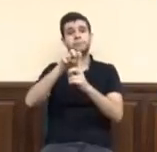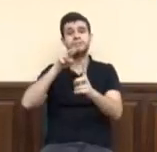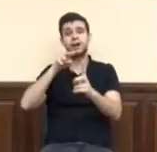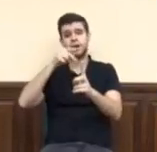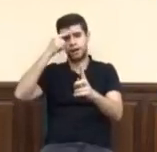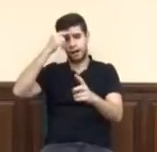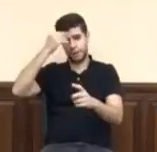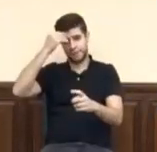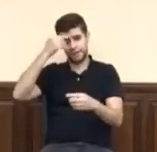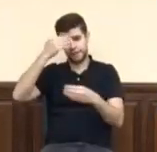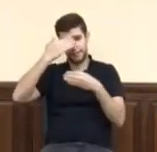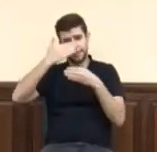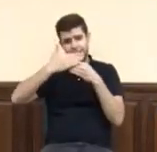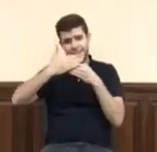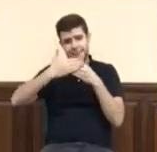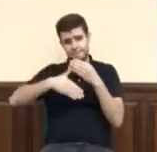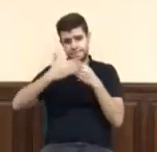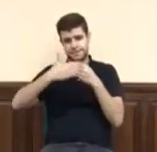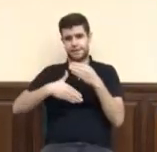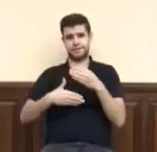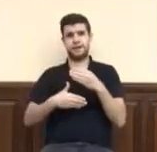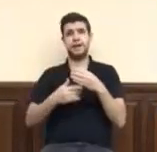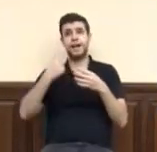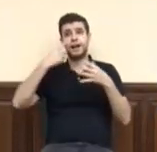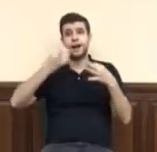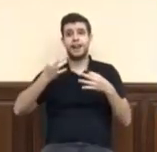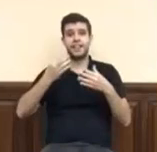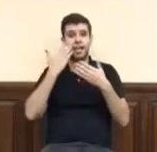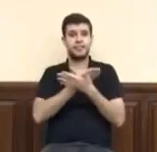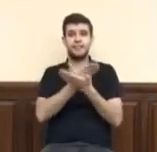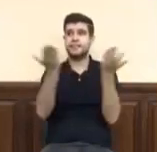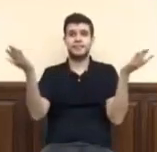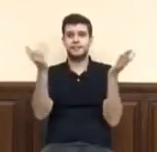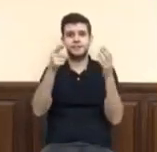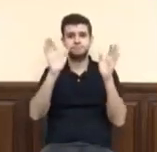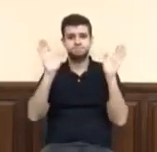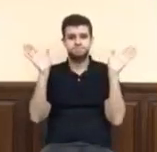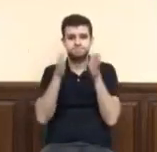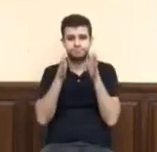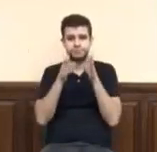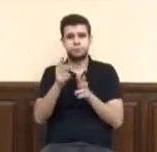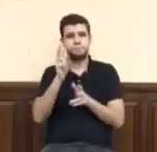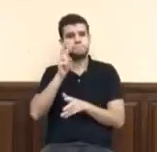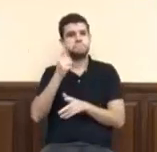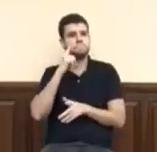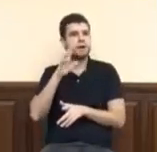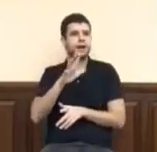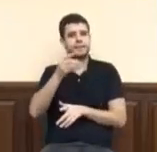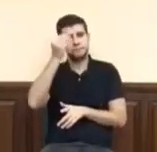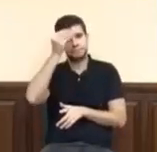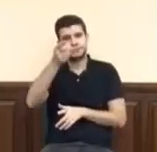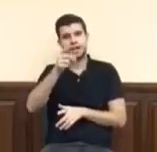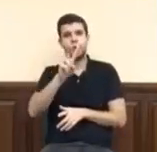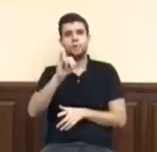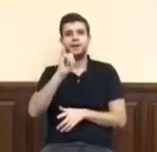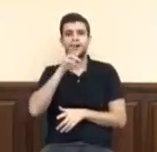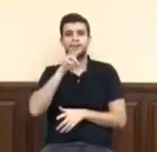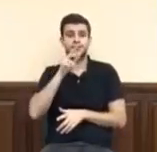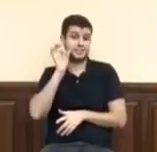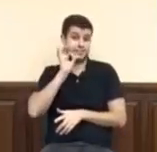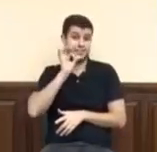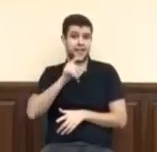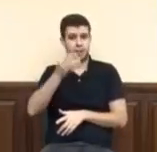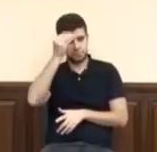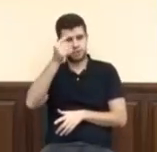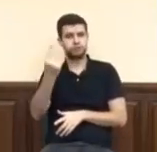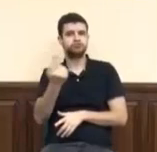limitada, limitadísima de la realidad, y a lo mejor se creen que, bueno, pues que el VIH solo lo cogen, pues a lo mejor personas,